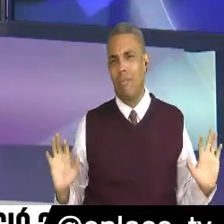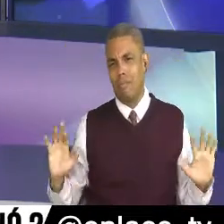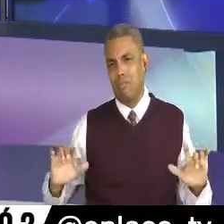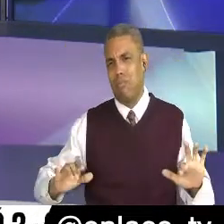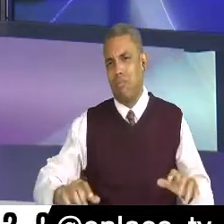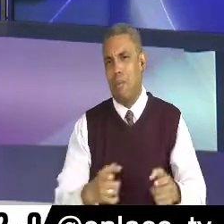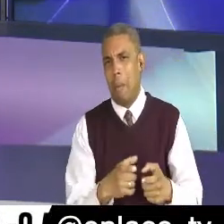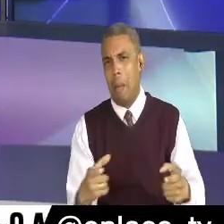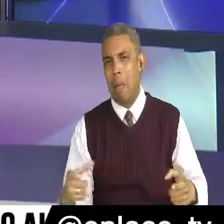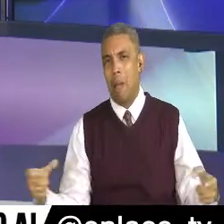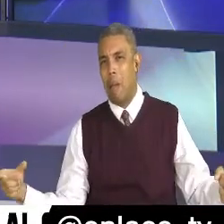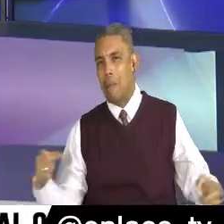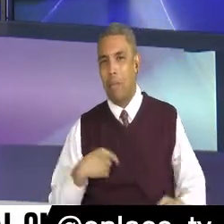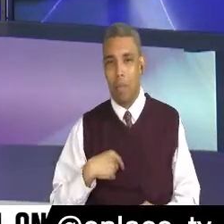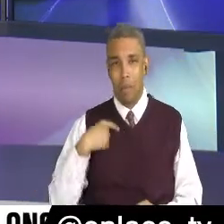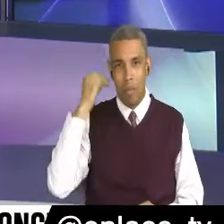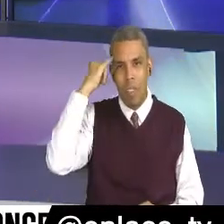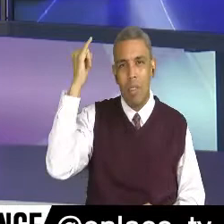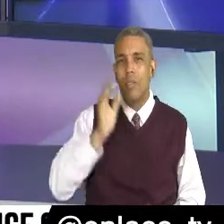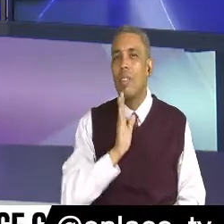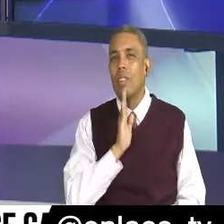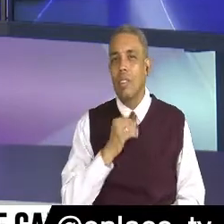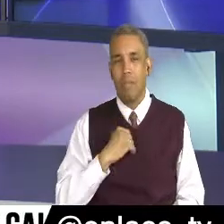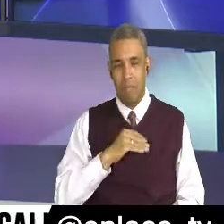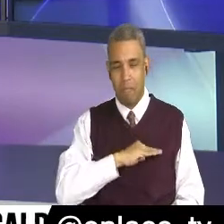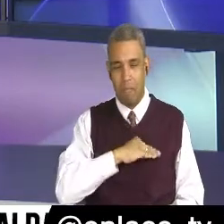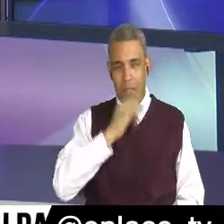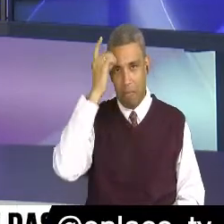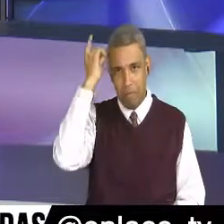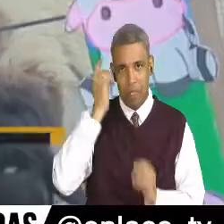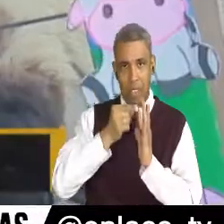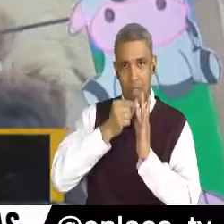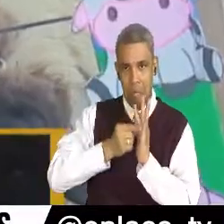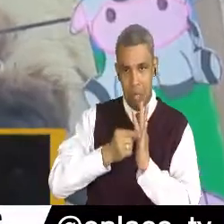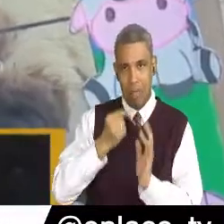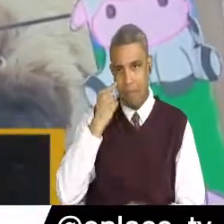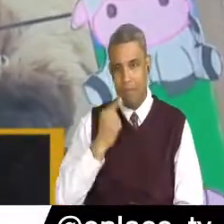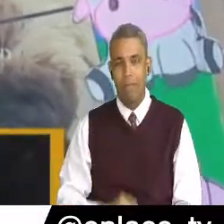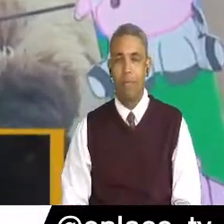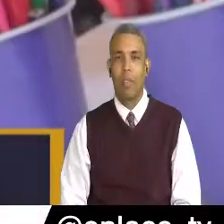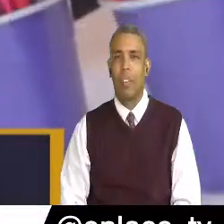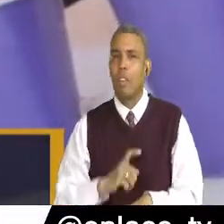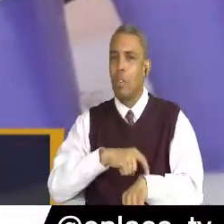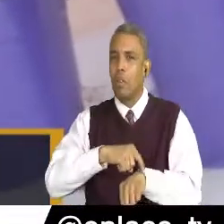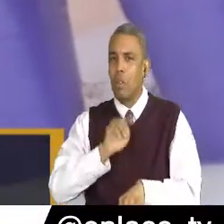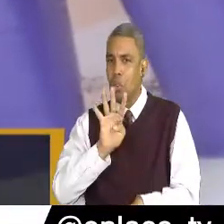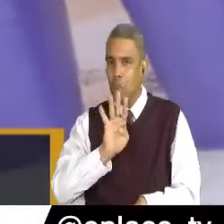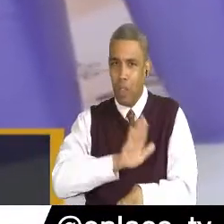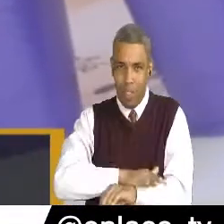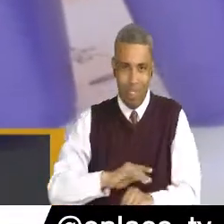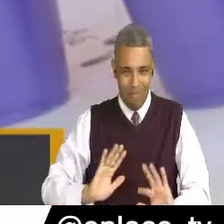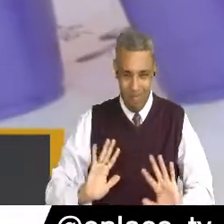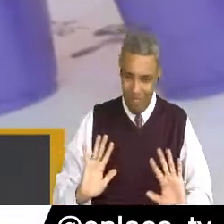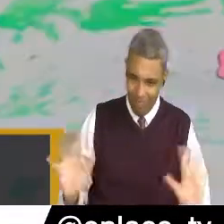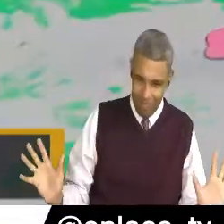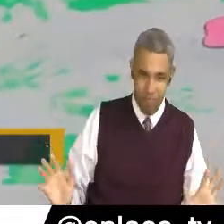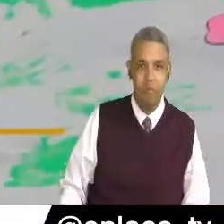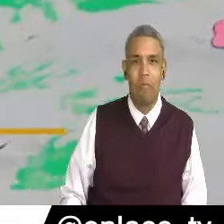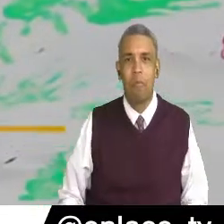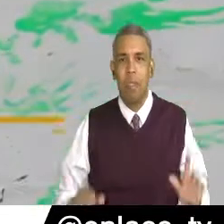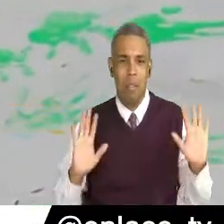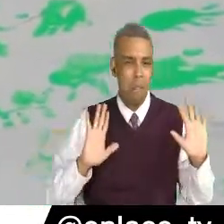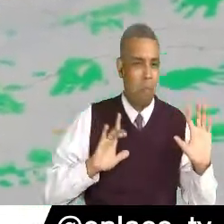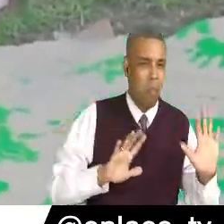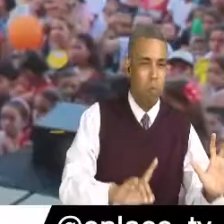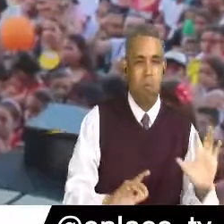social de nuestro municipio y la alcaldía de Barranca Bermeja. Desde las 4 de la tarde todo estaba dispuesto para la gran fiesta de los más